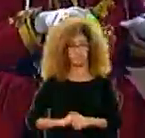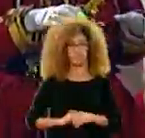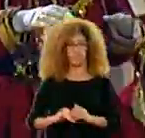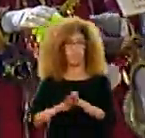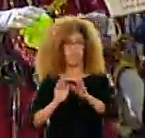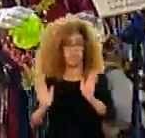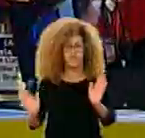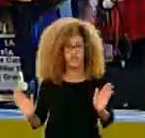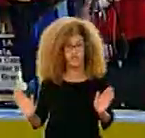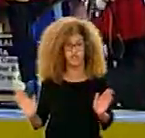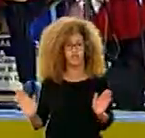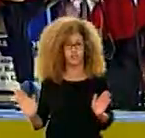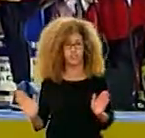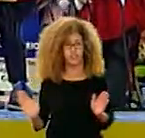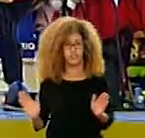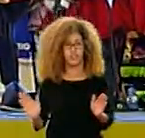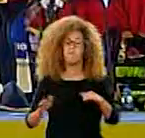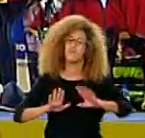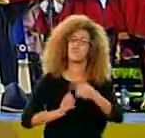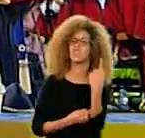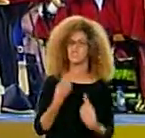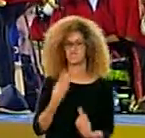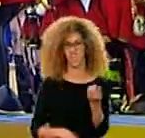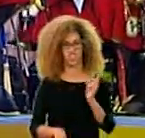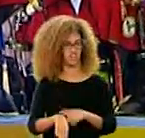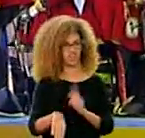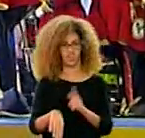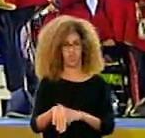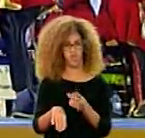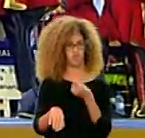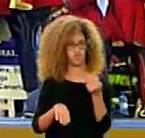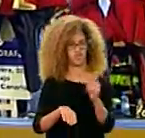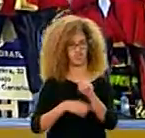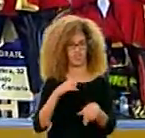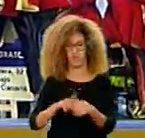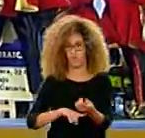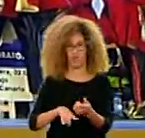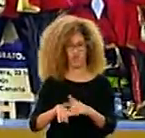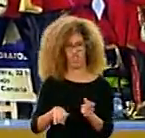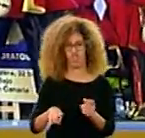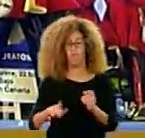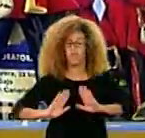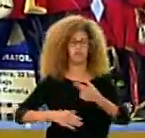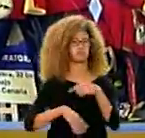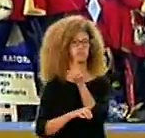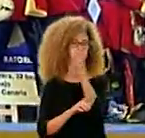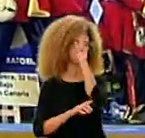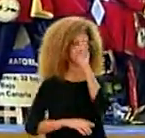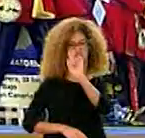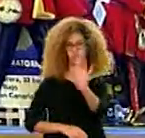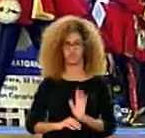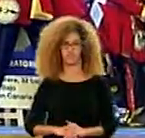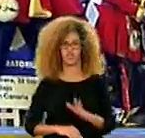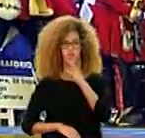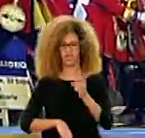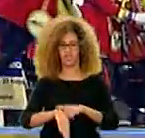¡Parar! Pero a veces el tiempo se escapa y se consume. Pero no me preocupa, porque el tiempo